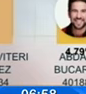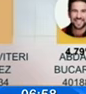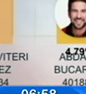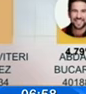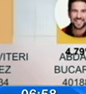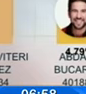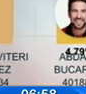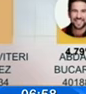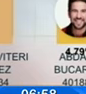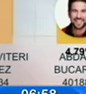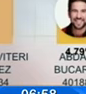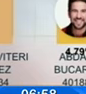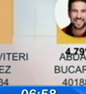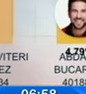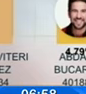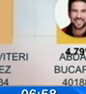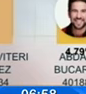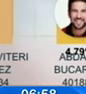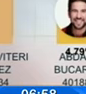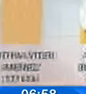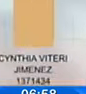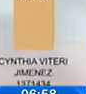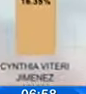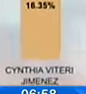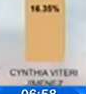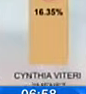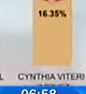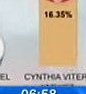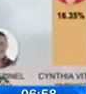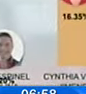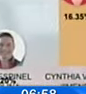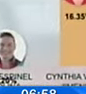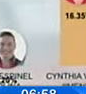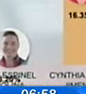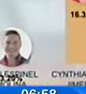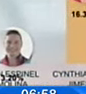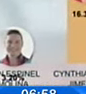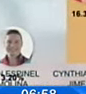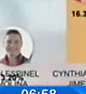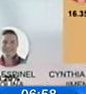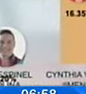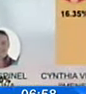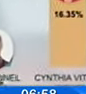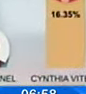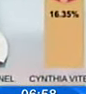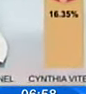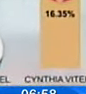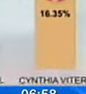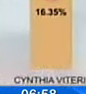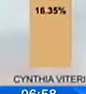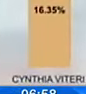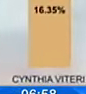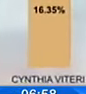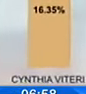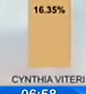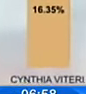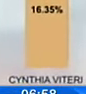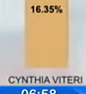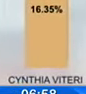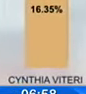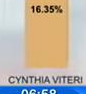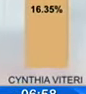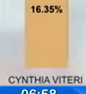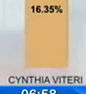28.28%. Así estamos. Así es, recordemos que el candidato del oficialismo necesita más del 40% de los votos válidos y una